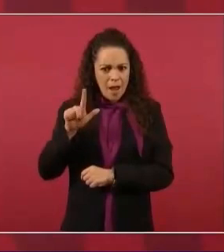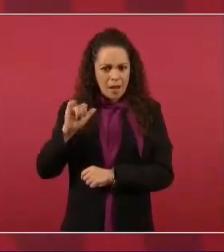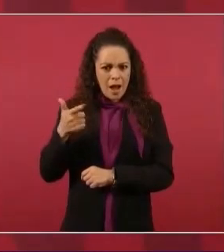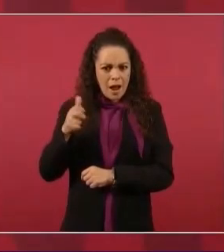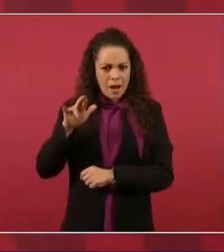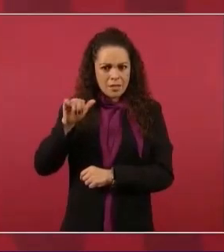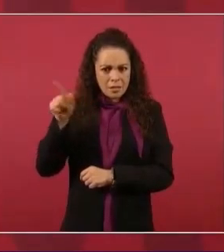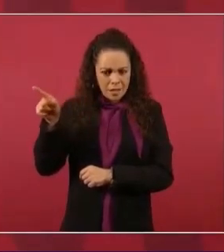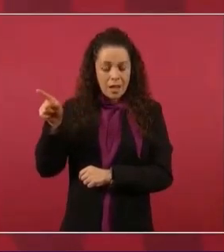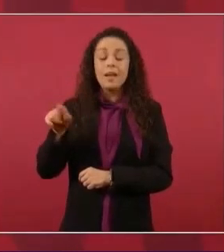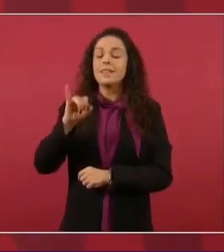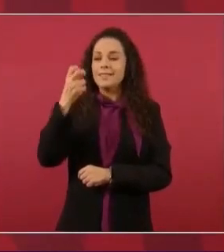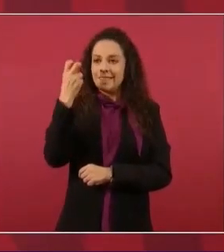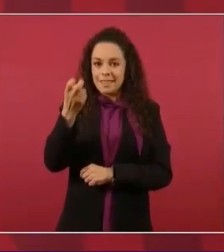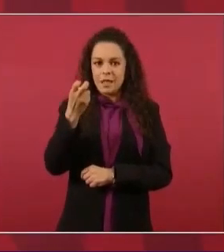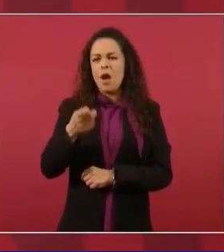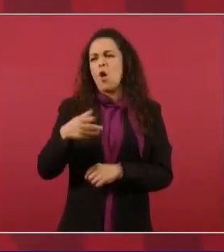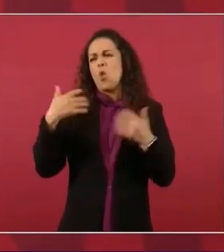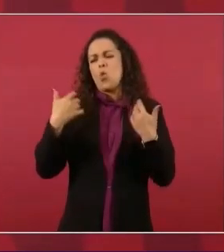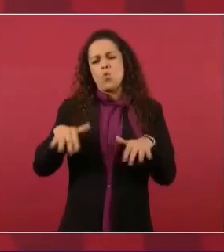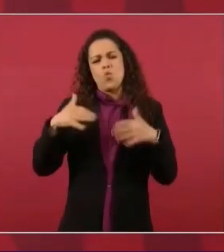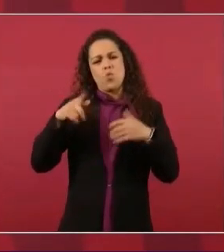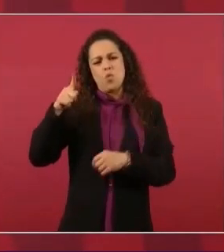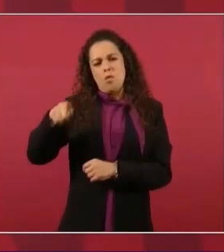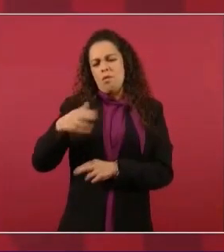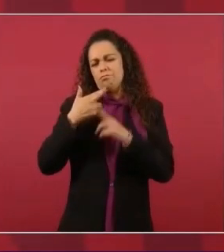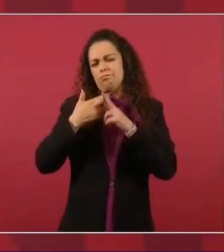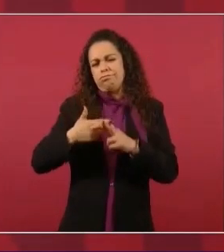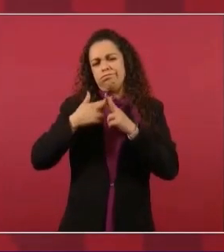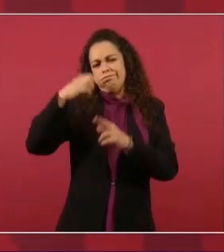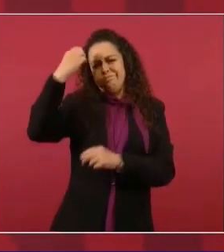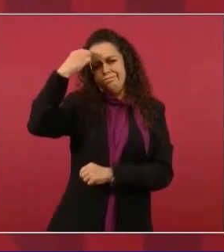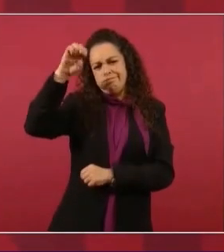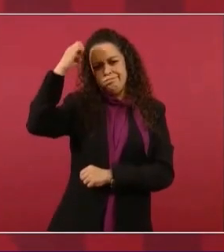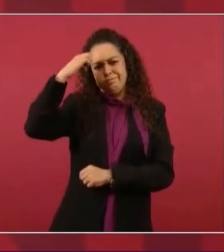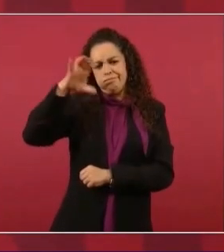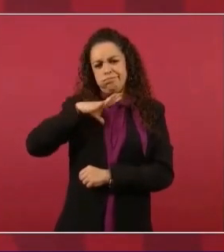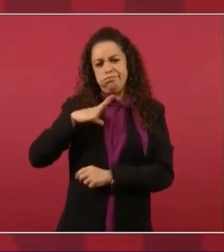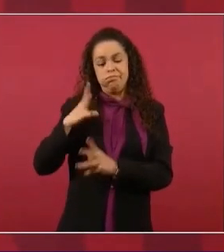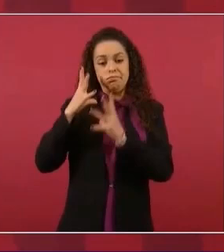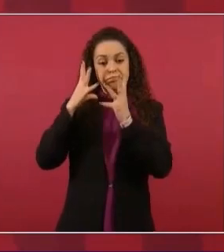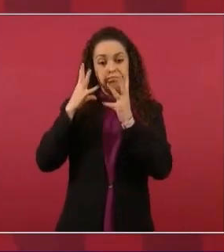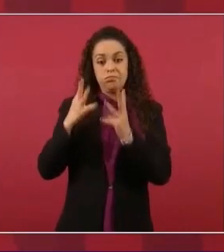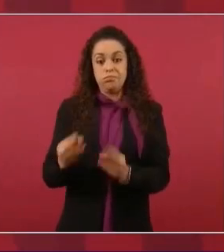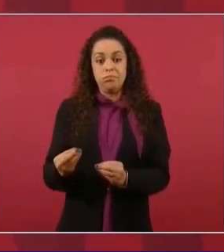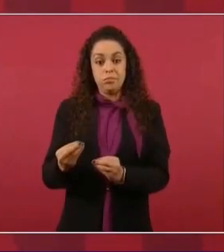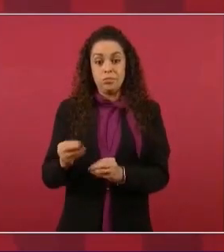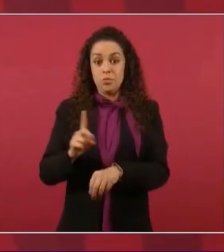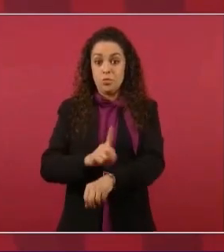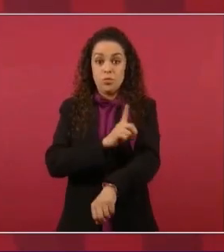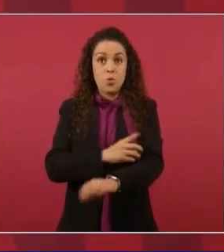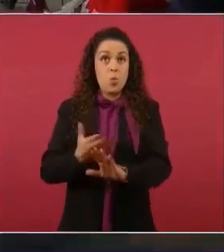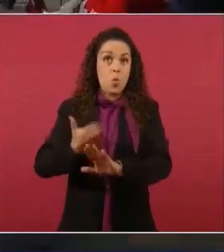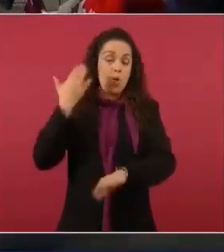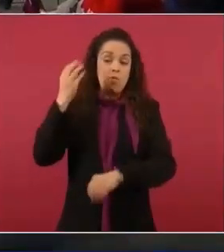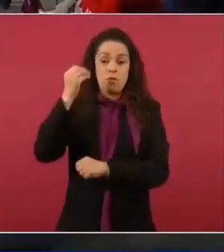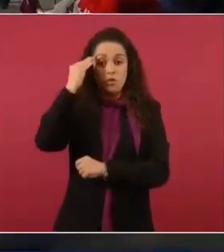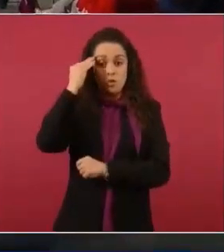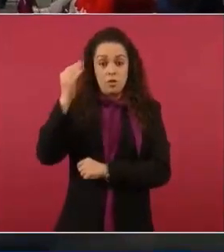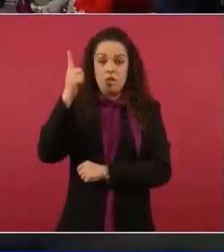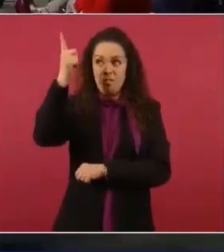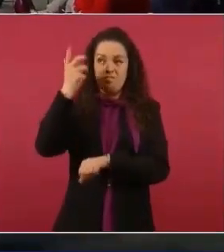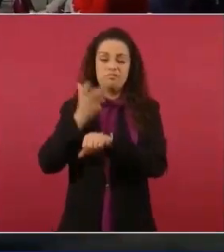tienen experiencia porque pues hay muchísimos zacatecanos desde hace tiempo. Okay. Y